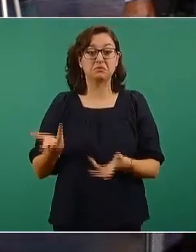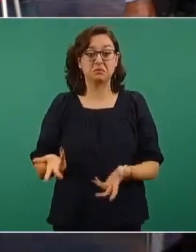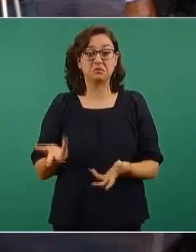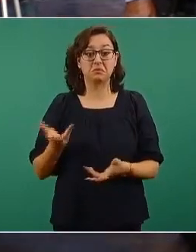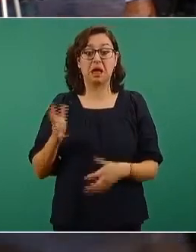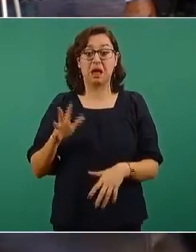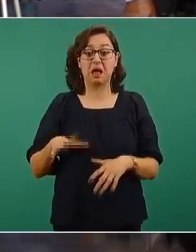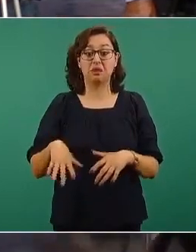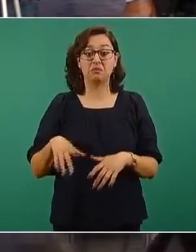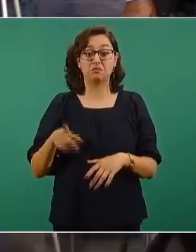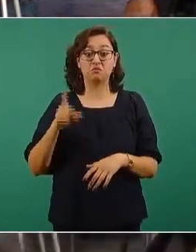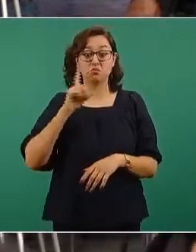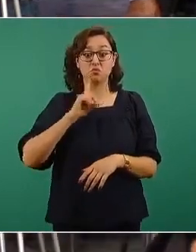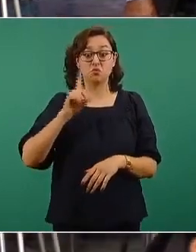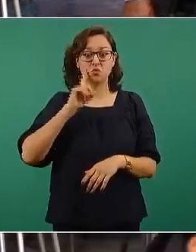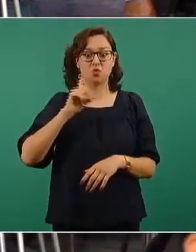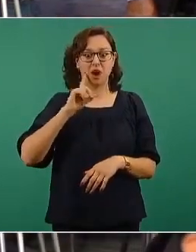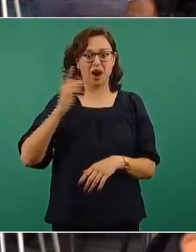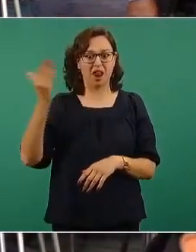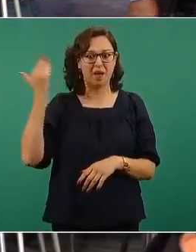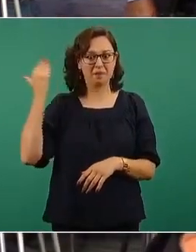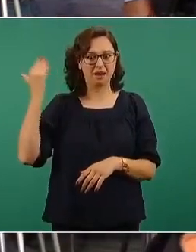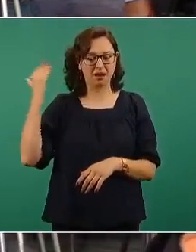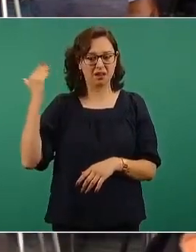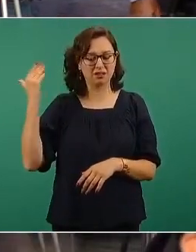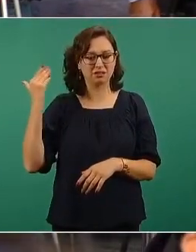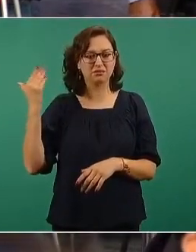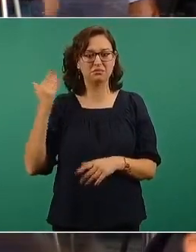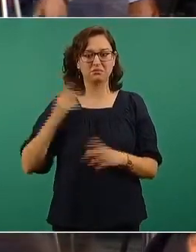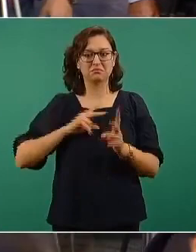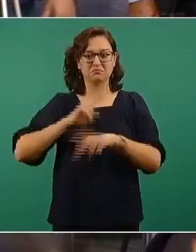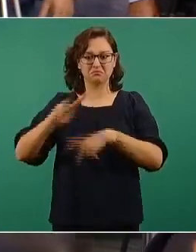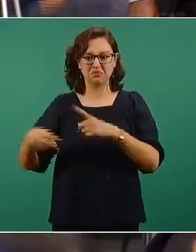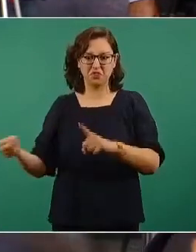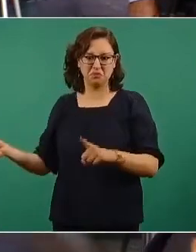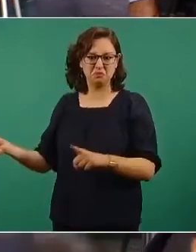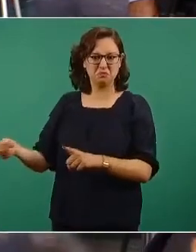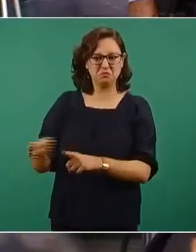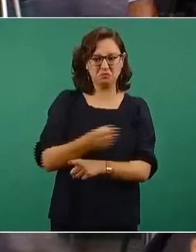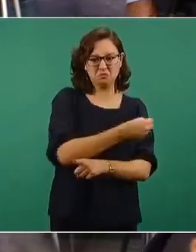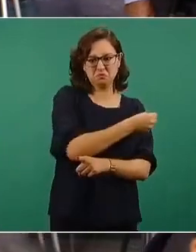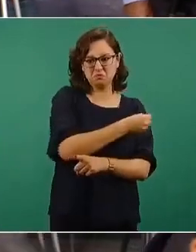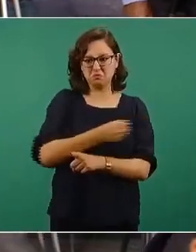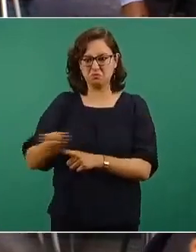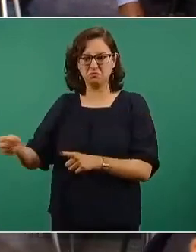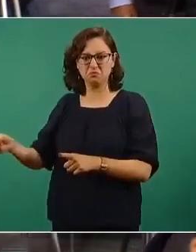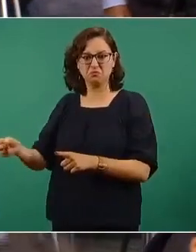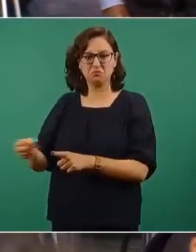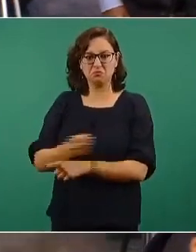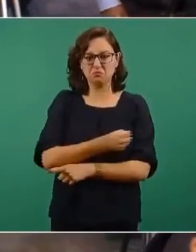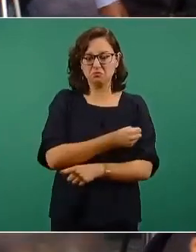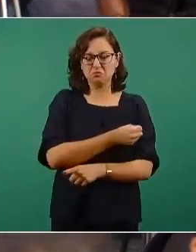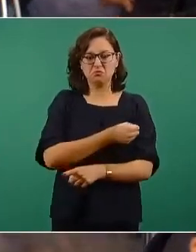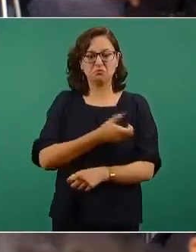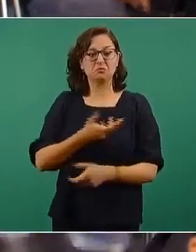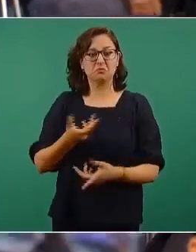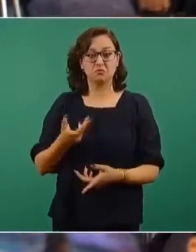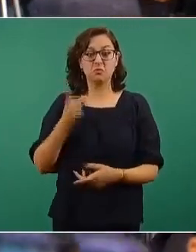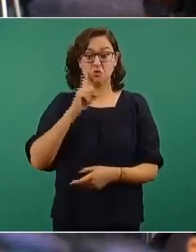incluso de las feministas que vinieron en Díaz Santos y la golpearon, no respetando sus